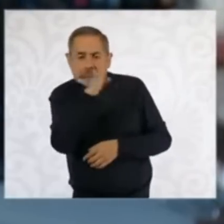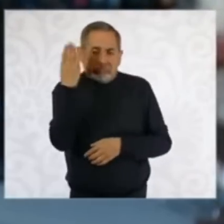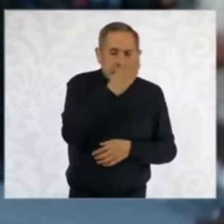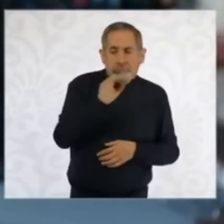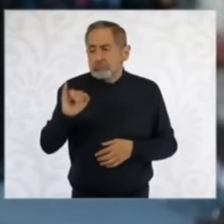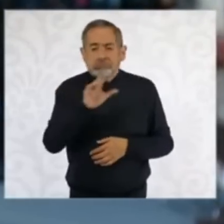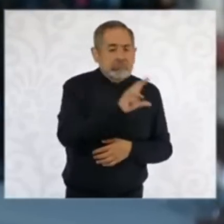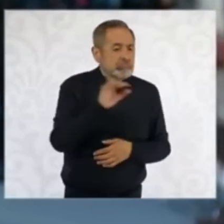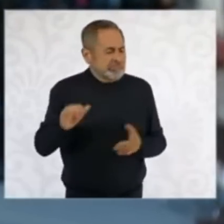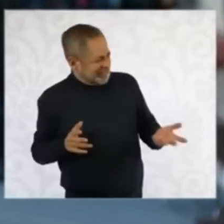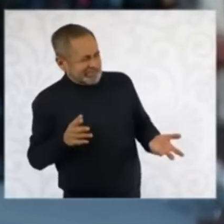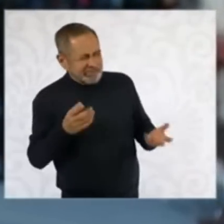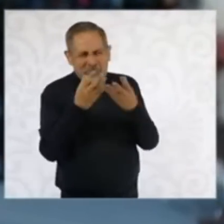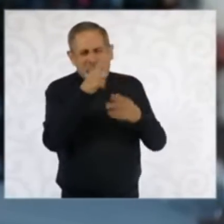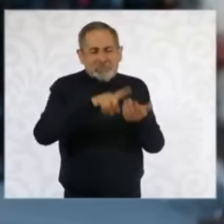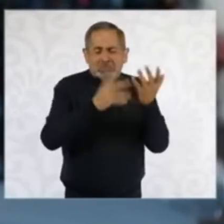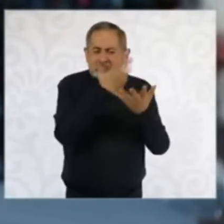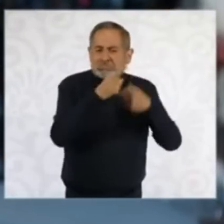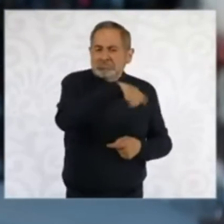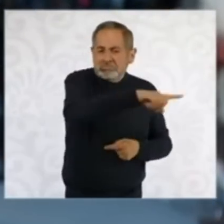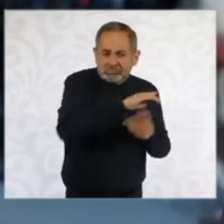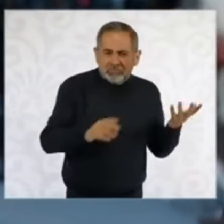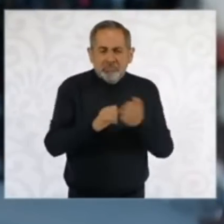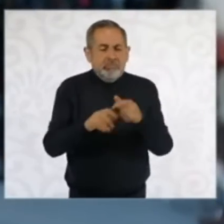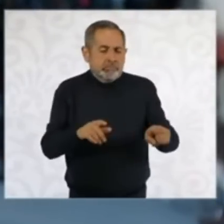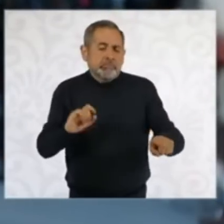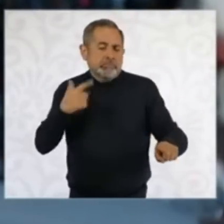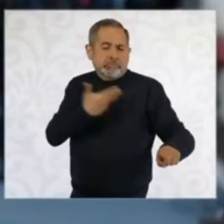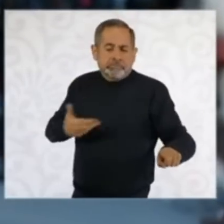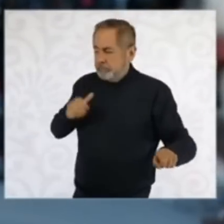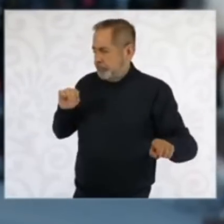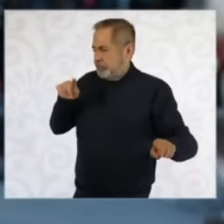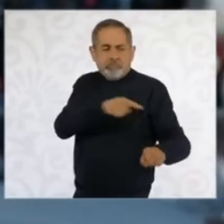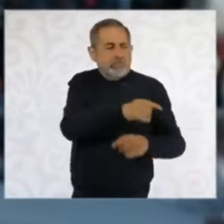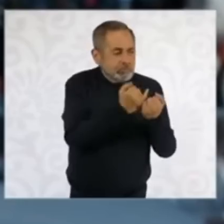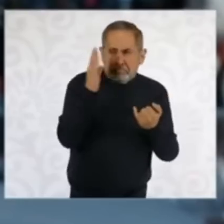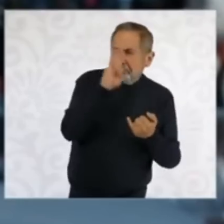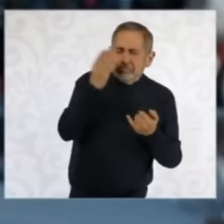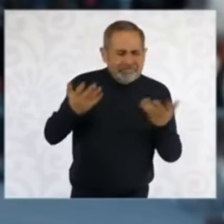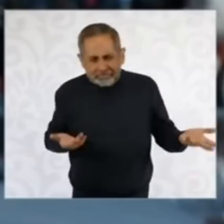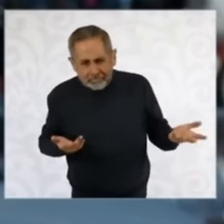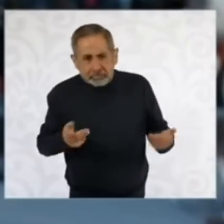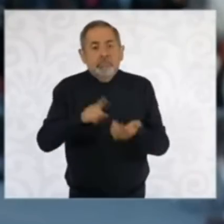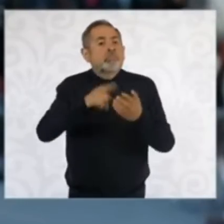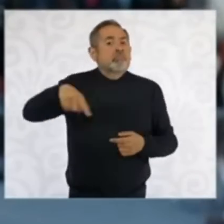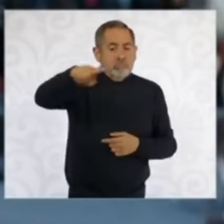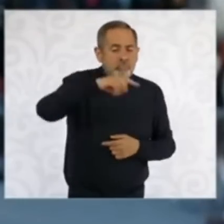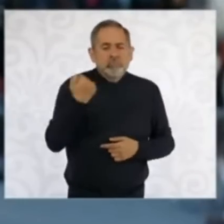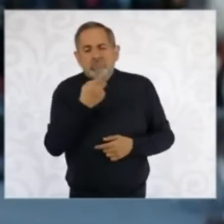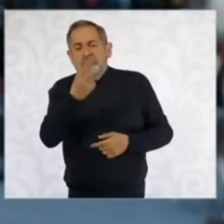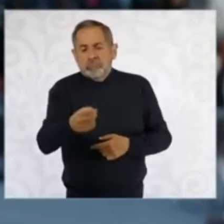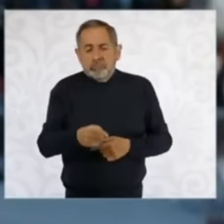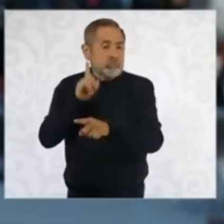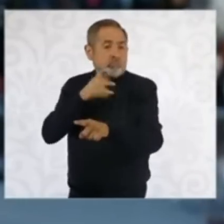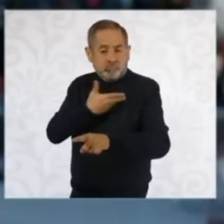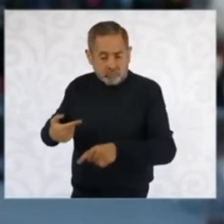este zigzagueo que se menciona mucho, o que se llegó a mencionar mucho con el expresidente López Obrador. ¿Qué le respondería a los que dicen tiene margen de negociación la